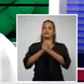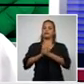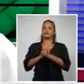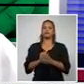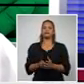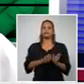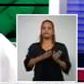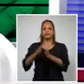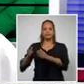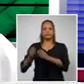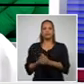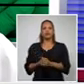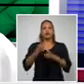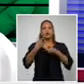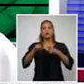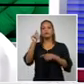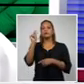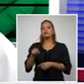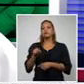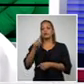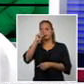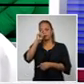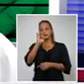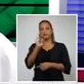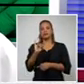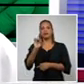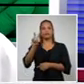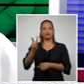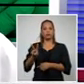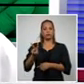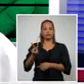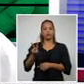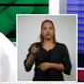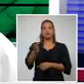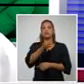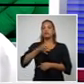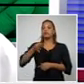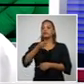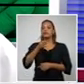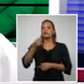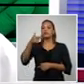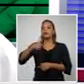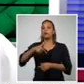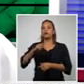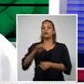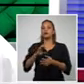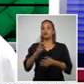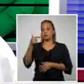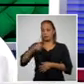paciente de 72 años de edad del municipio Jagüey Grande, en la provincia de